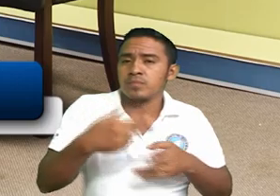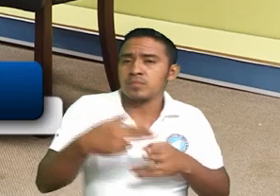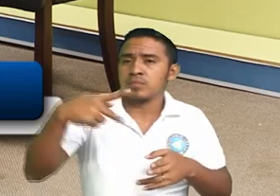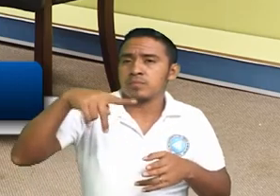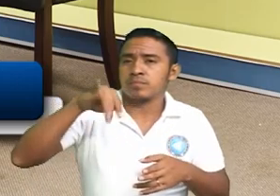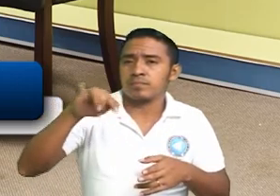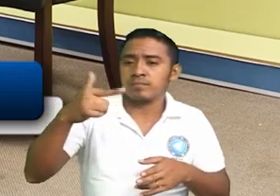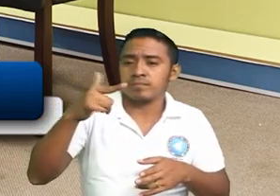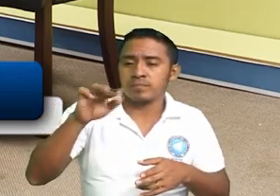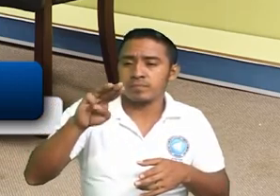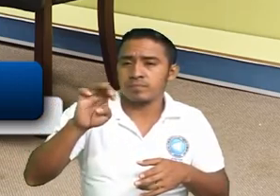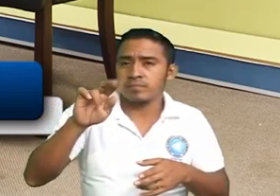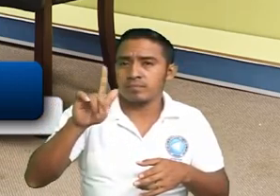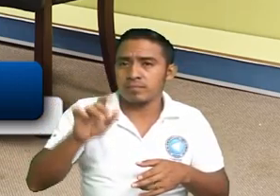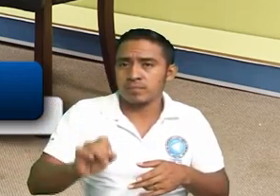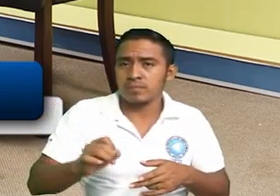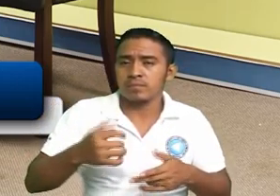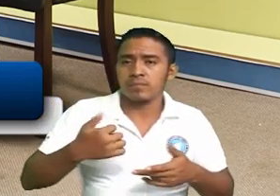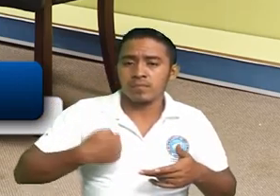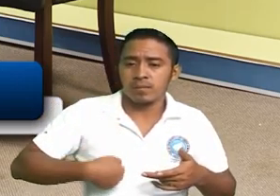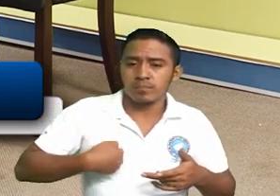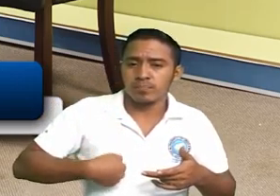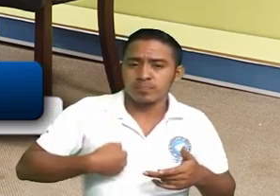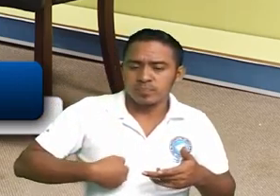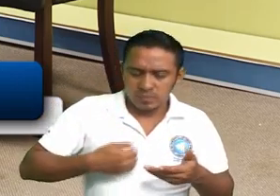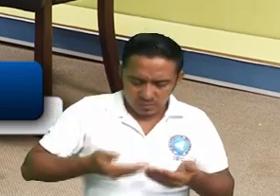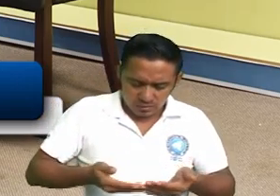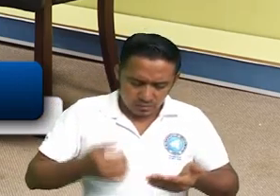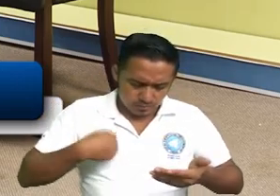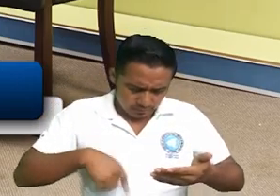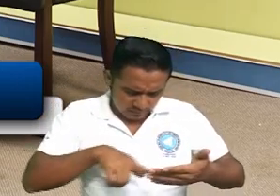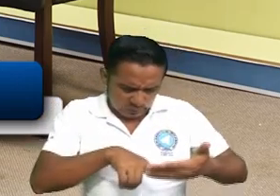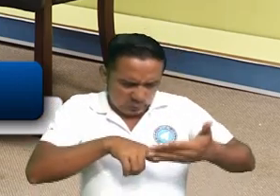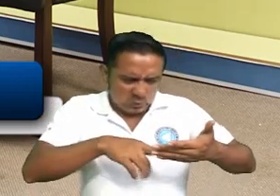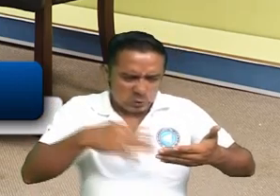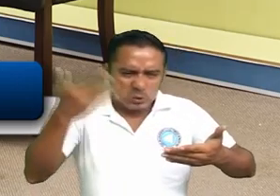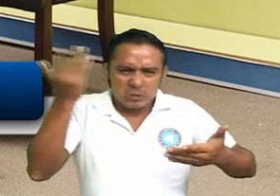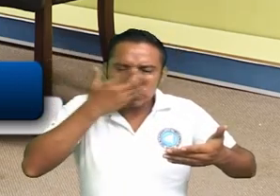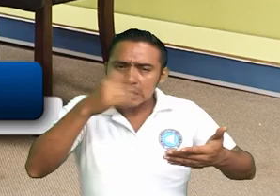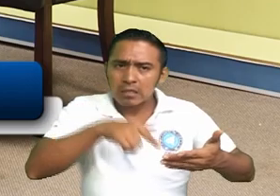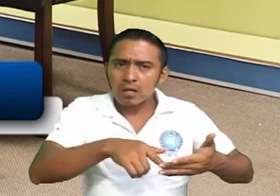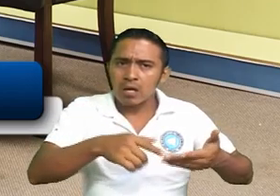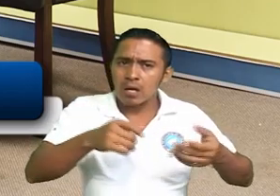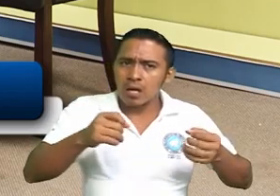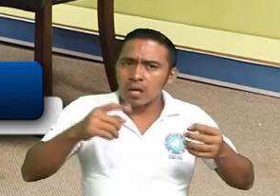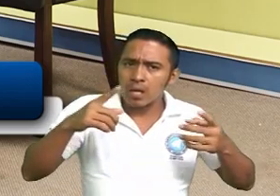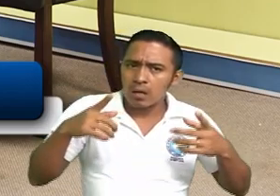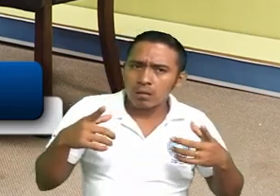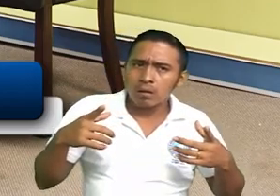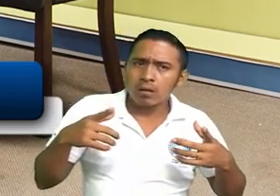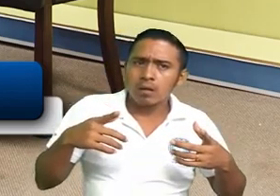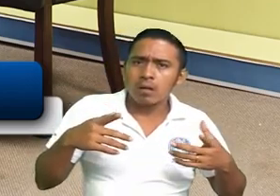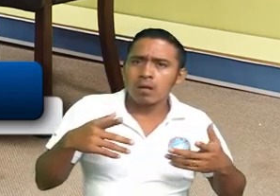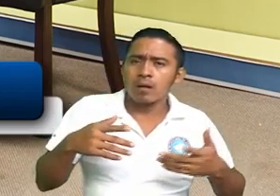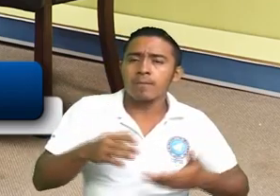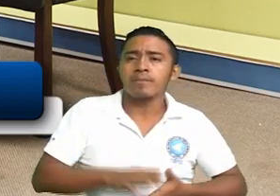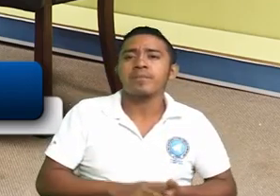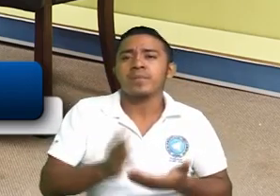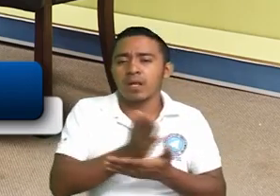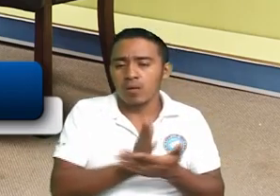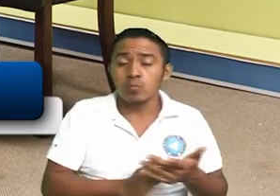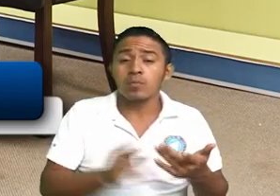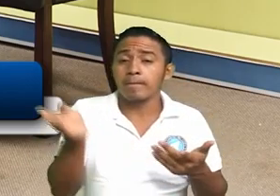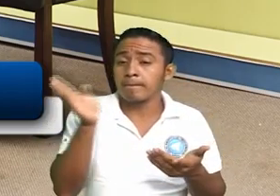al punto de lo que usted me está preguntando. Si una madre da lactancia materna exclusiva desde que nace, ayuda a que este